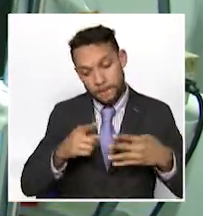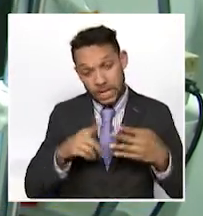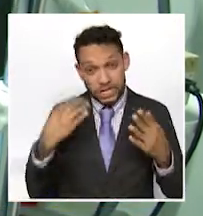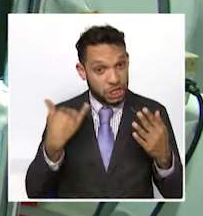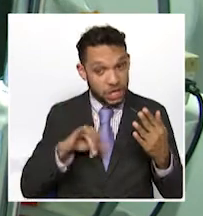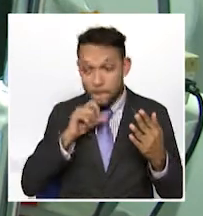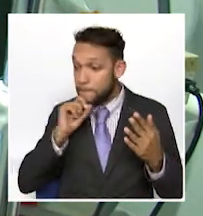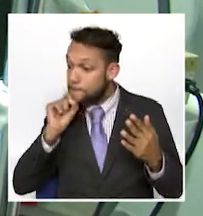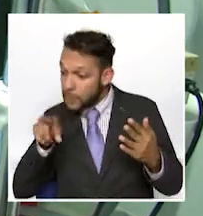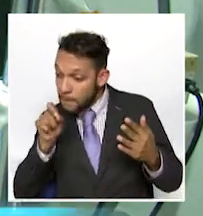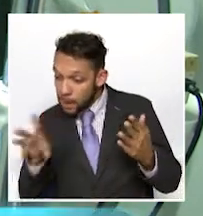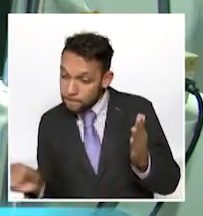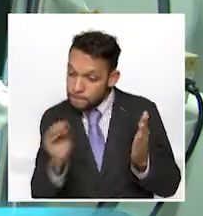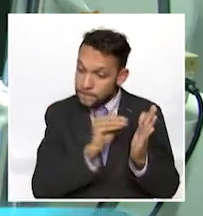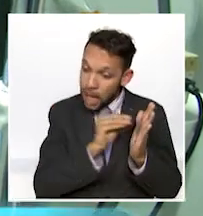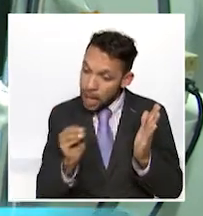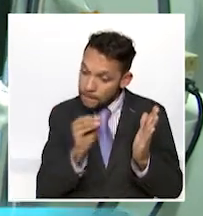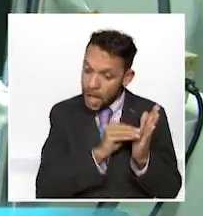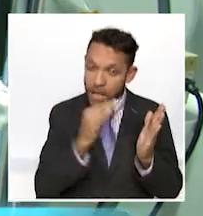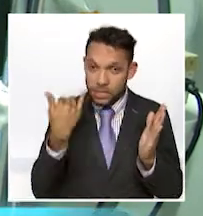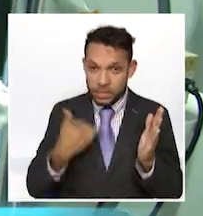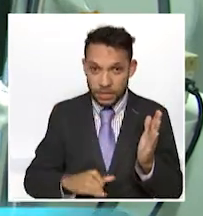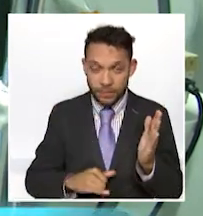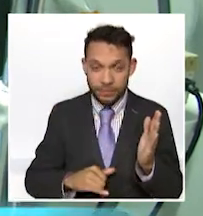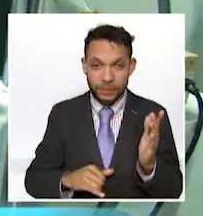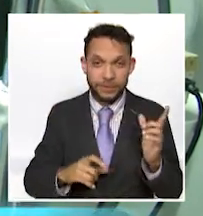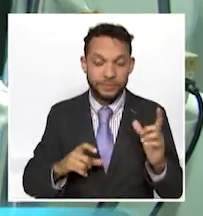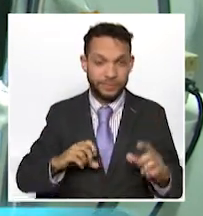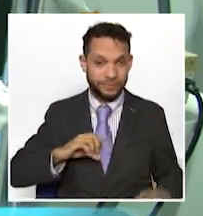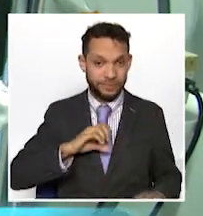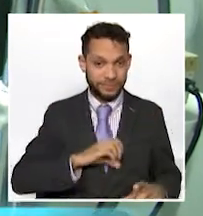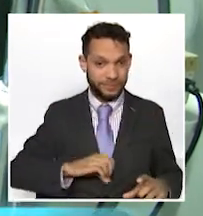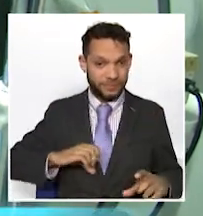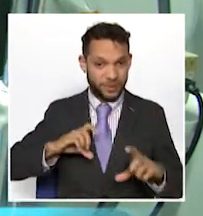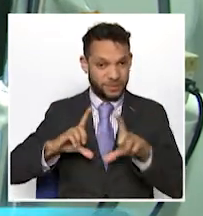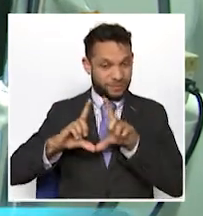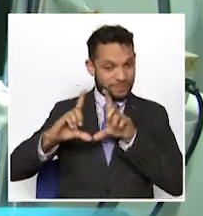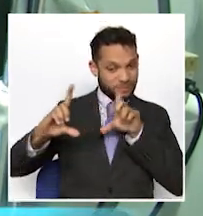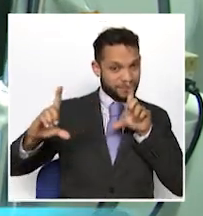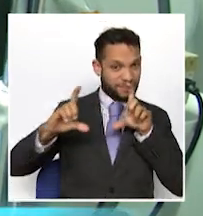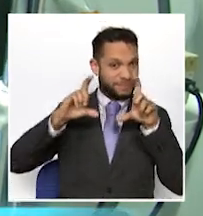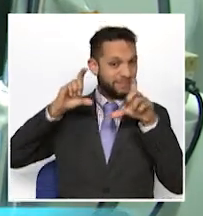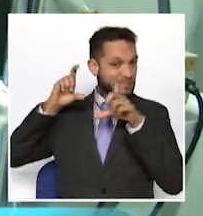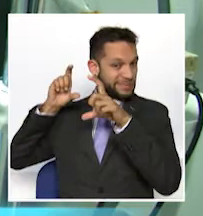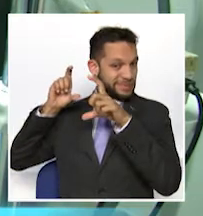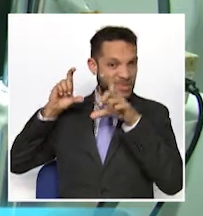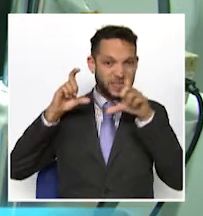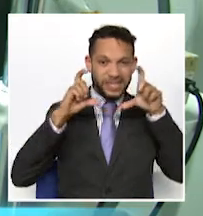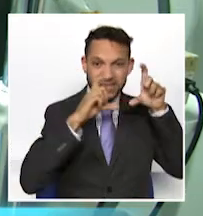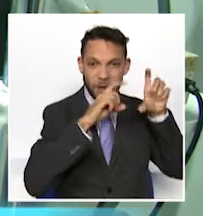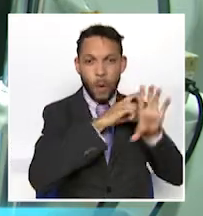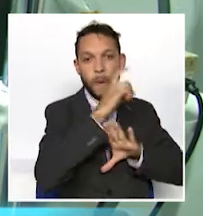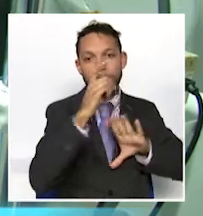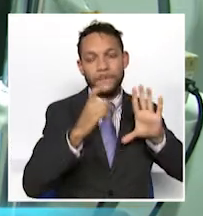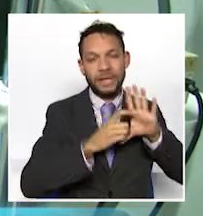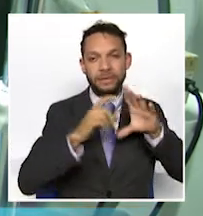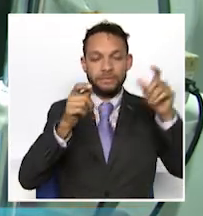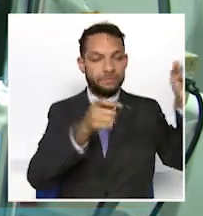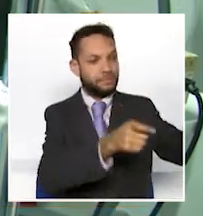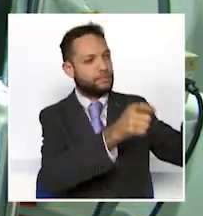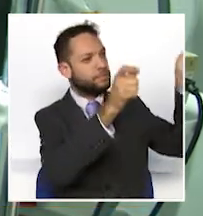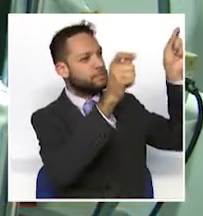una valiosísima herramienta que es la radiografía panorámica. Aquí estamos mirando solamente los dientes,